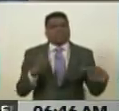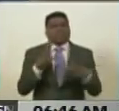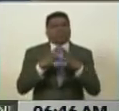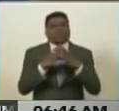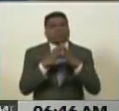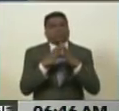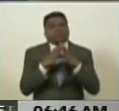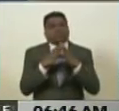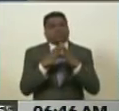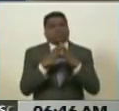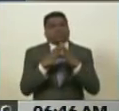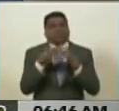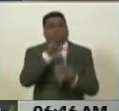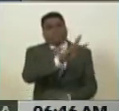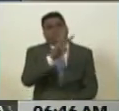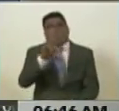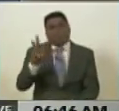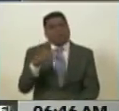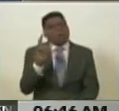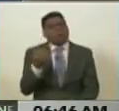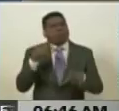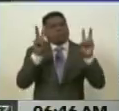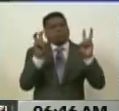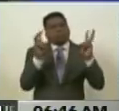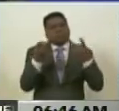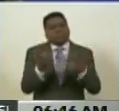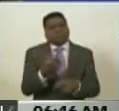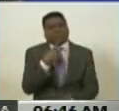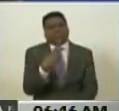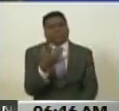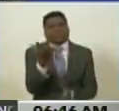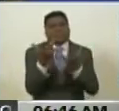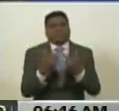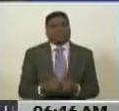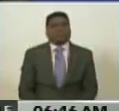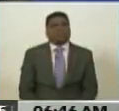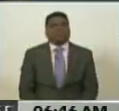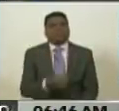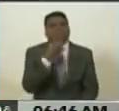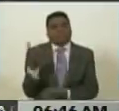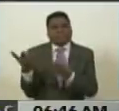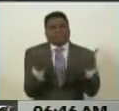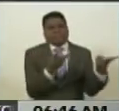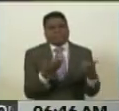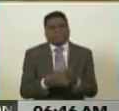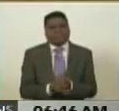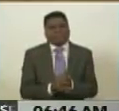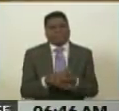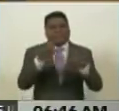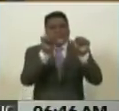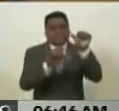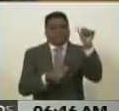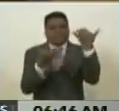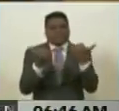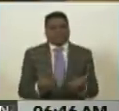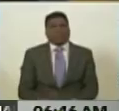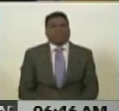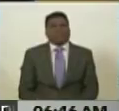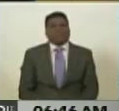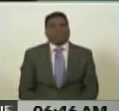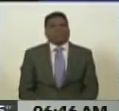portales con relación a este y otros temas. Adelante Barrio. Así es, hermano. Bienvenido el ministro a la pauta de hoy. Ministro, tenemos dos